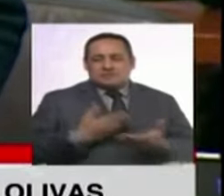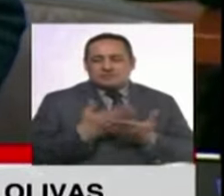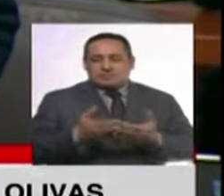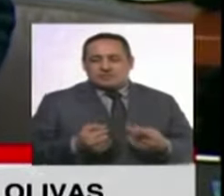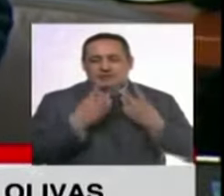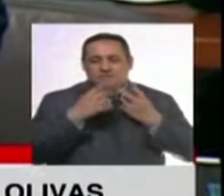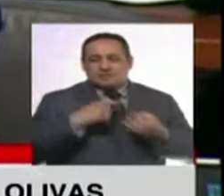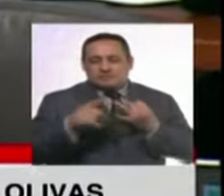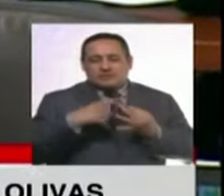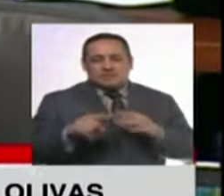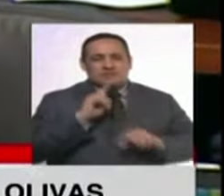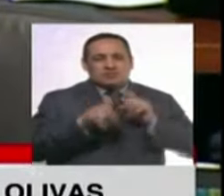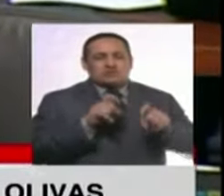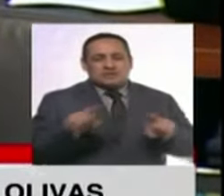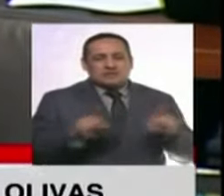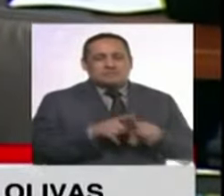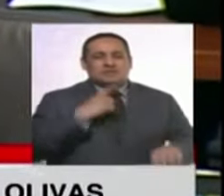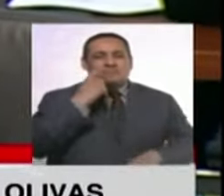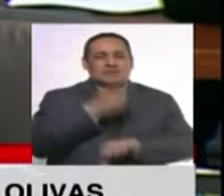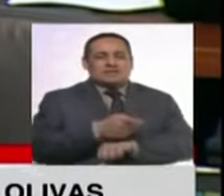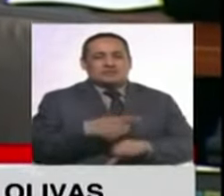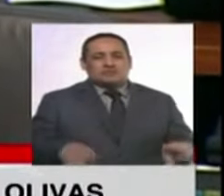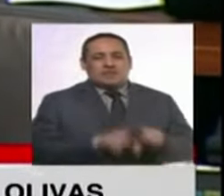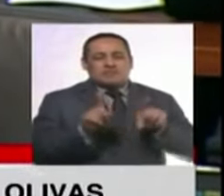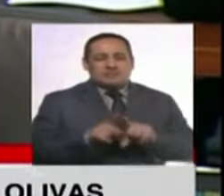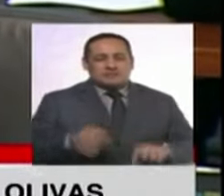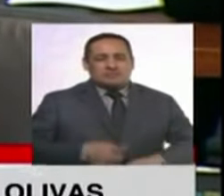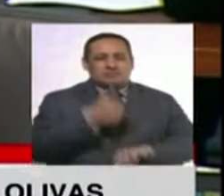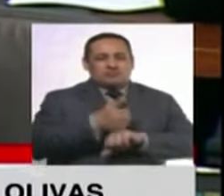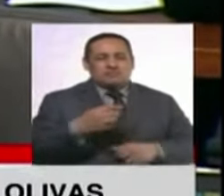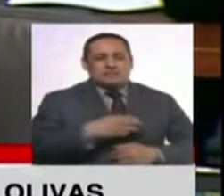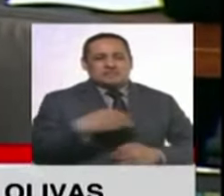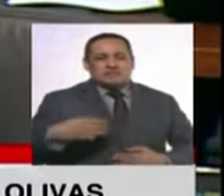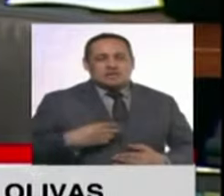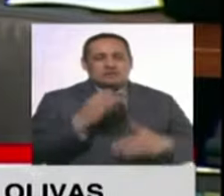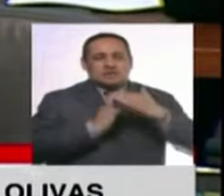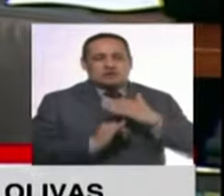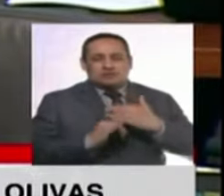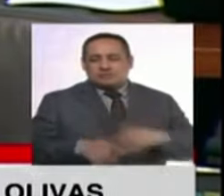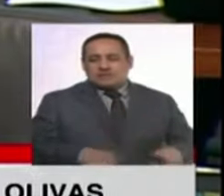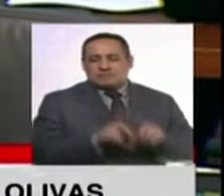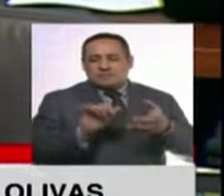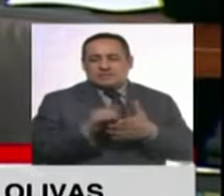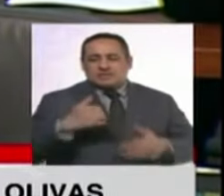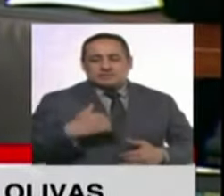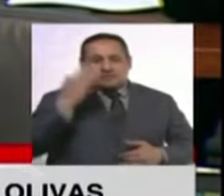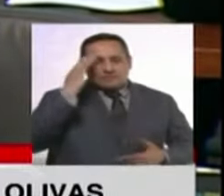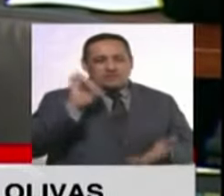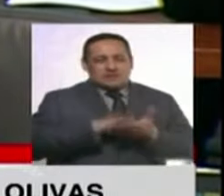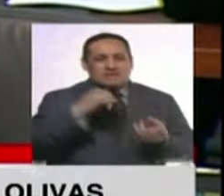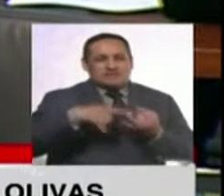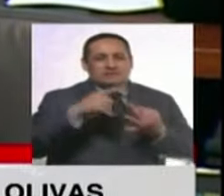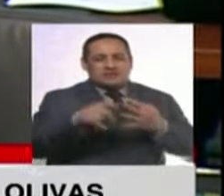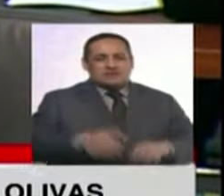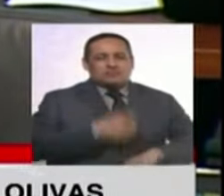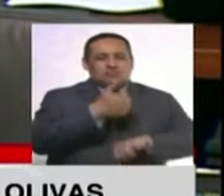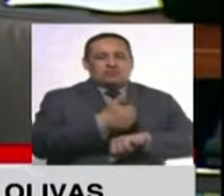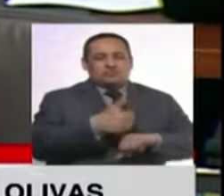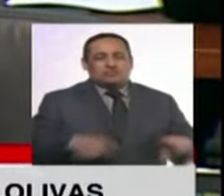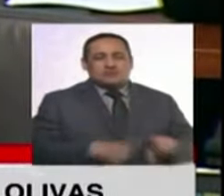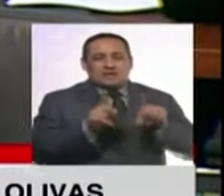a cuestionar la Facultad de designación del titular del Ministerio del interior cuando sabemos que los altos funcionarios